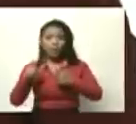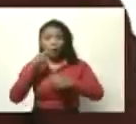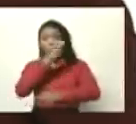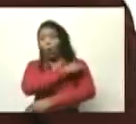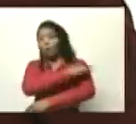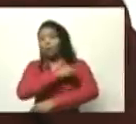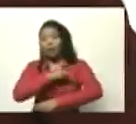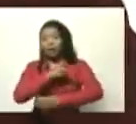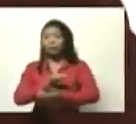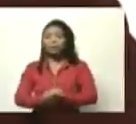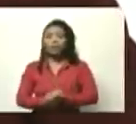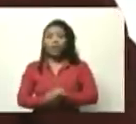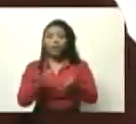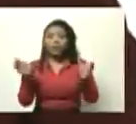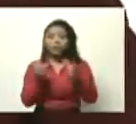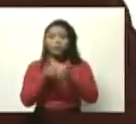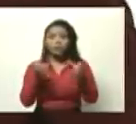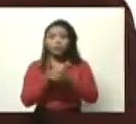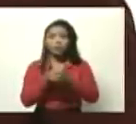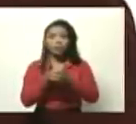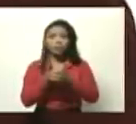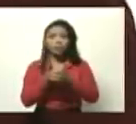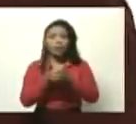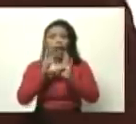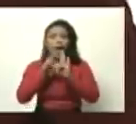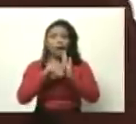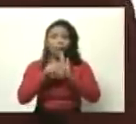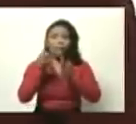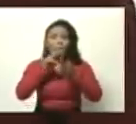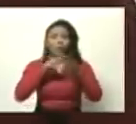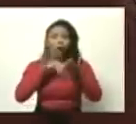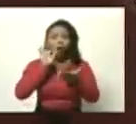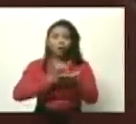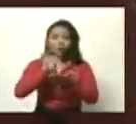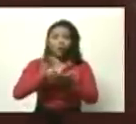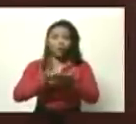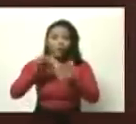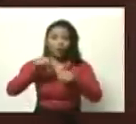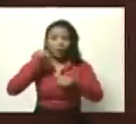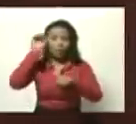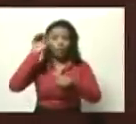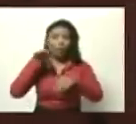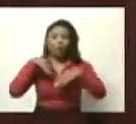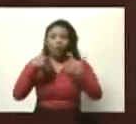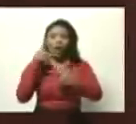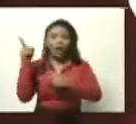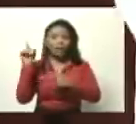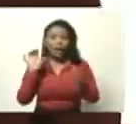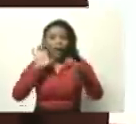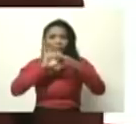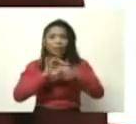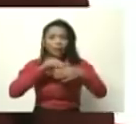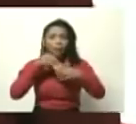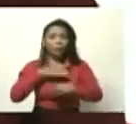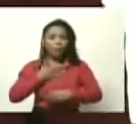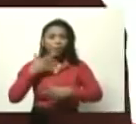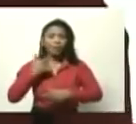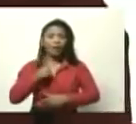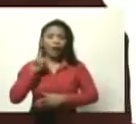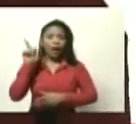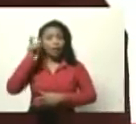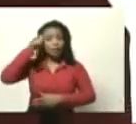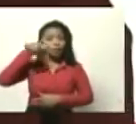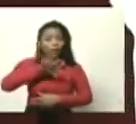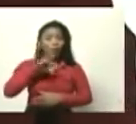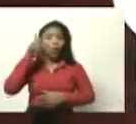las mafias que roban el material estratégico del país. ¿Cuál va a ser ese enlace que puede tener el